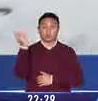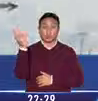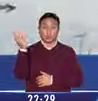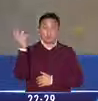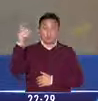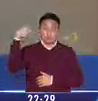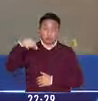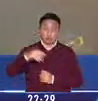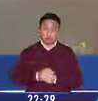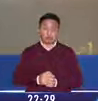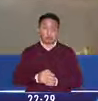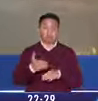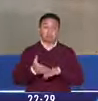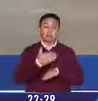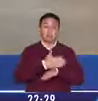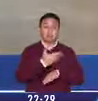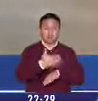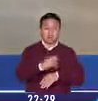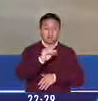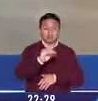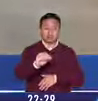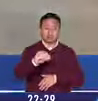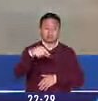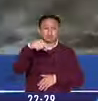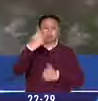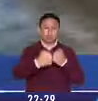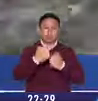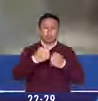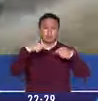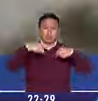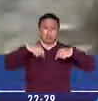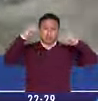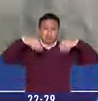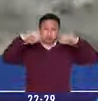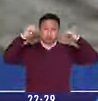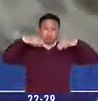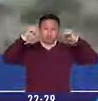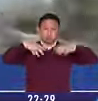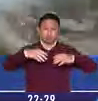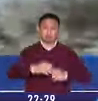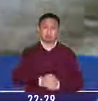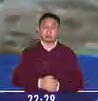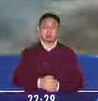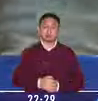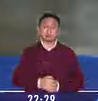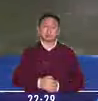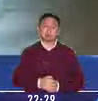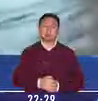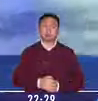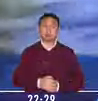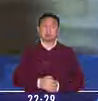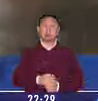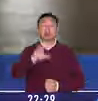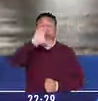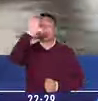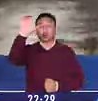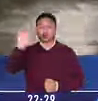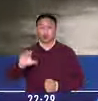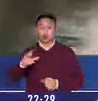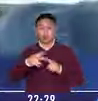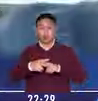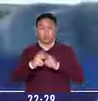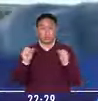INAMI, ya había previsto una inestabilización de la atmósfera que trae temperaturas muy bajas hacia la zona costera del